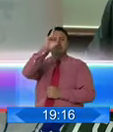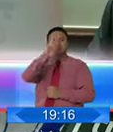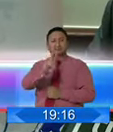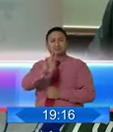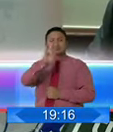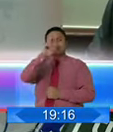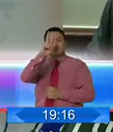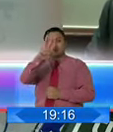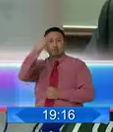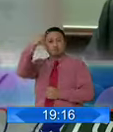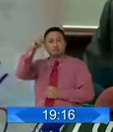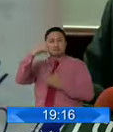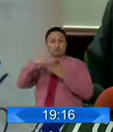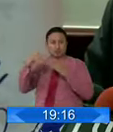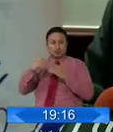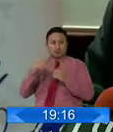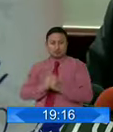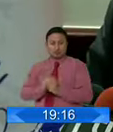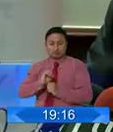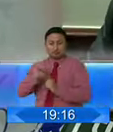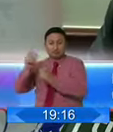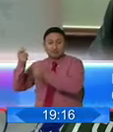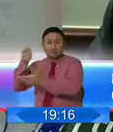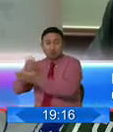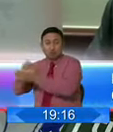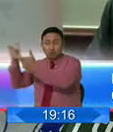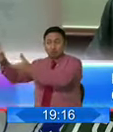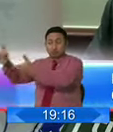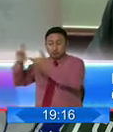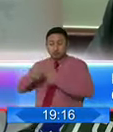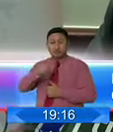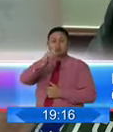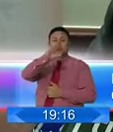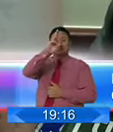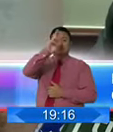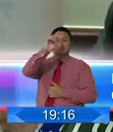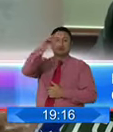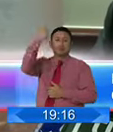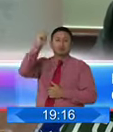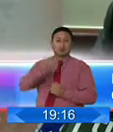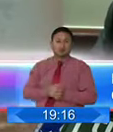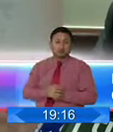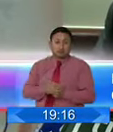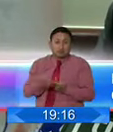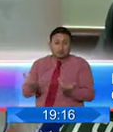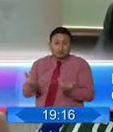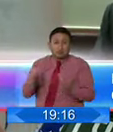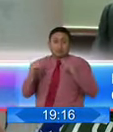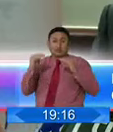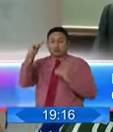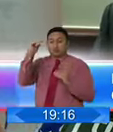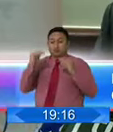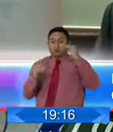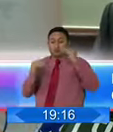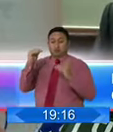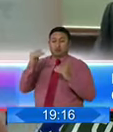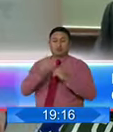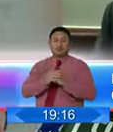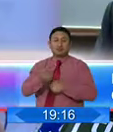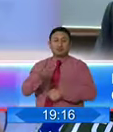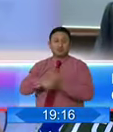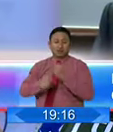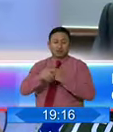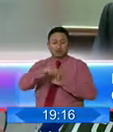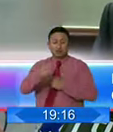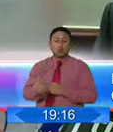dólares e importó 160 millones de dólares, lo cual nos da una balanza comercial positiva, un superávit